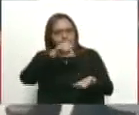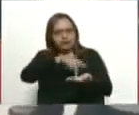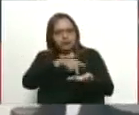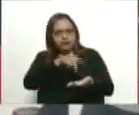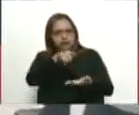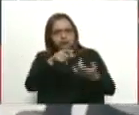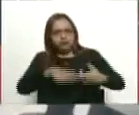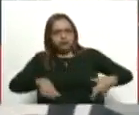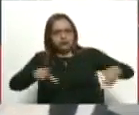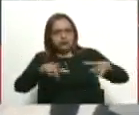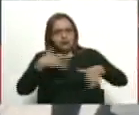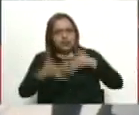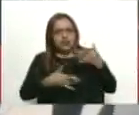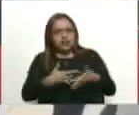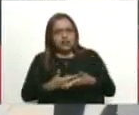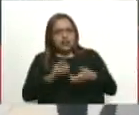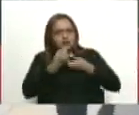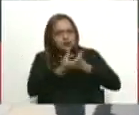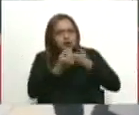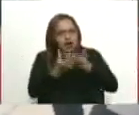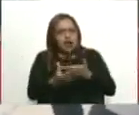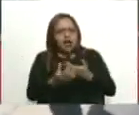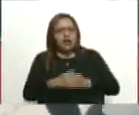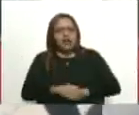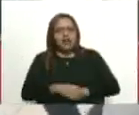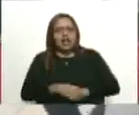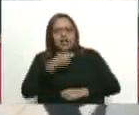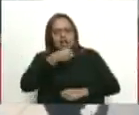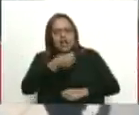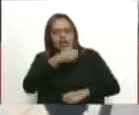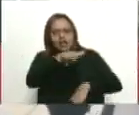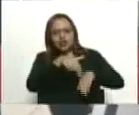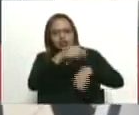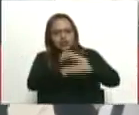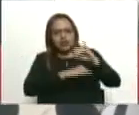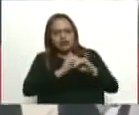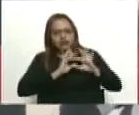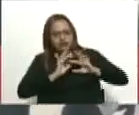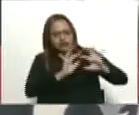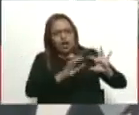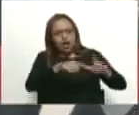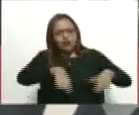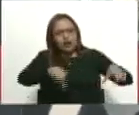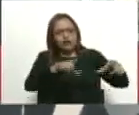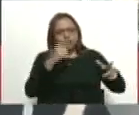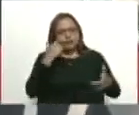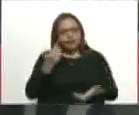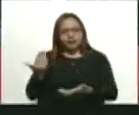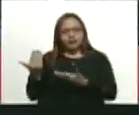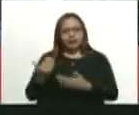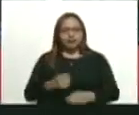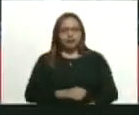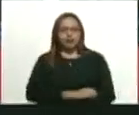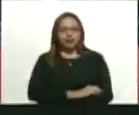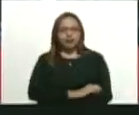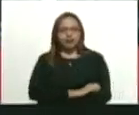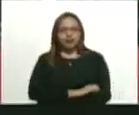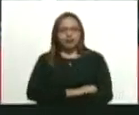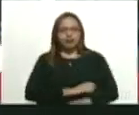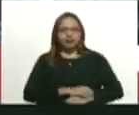y ofreció declaraciones a los medios nacionales e internacionales congregados en el sitio. Vamos a verla. Un evento